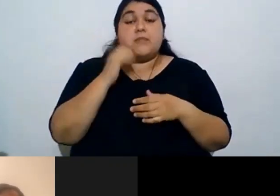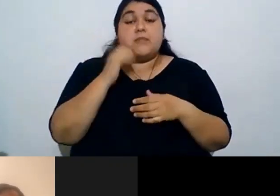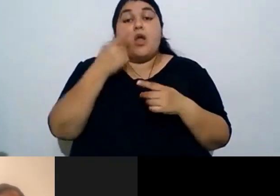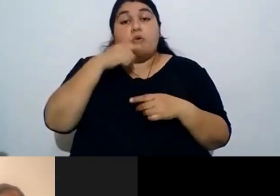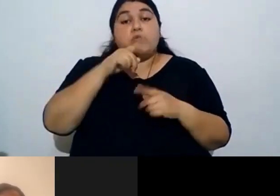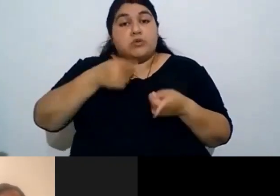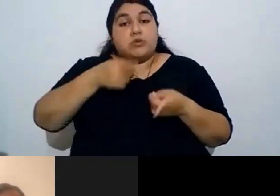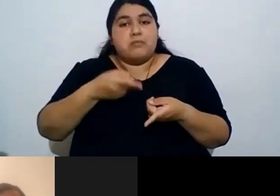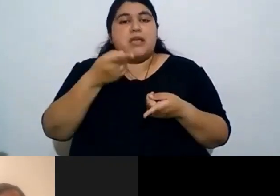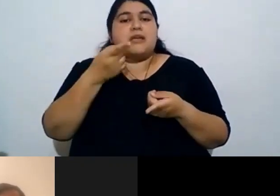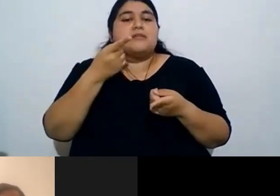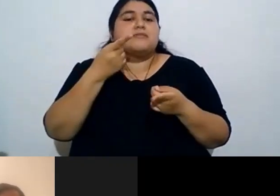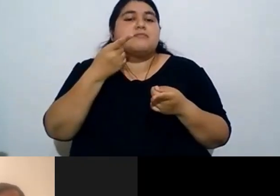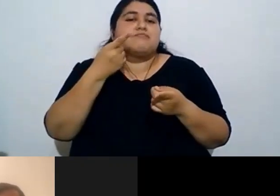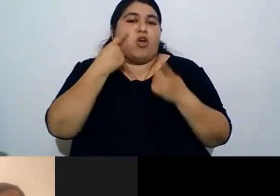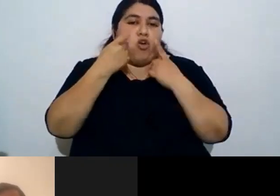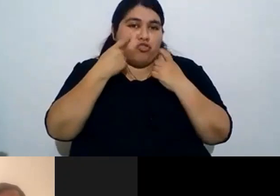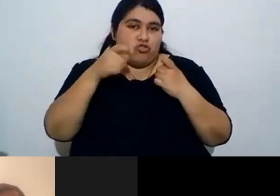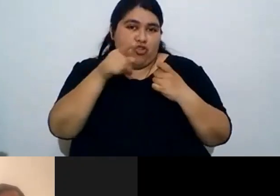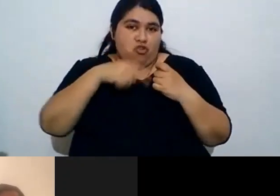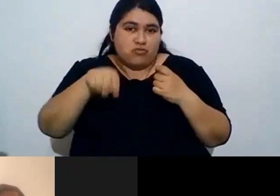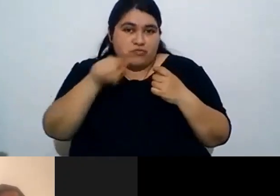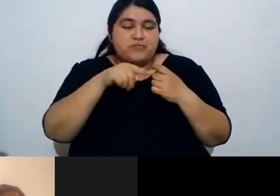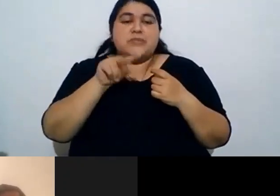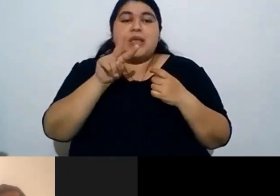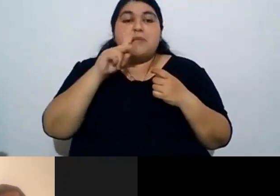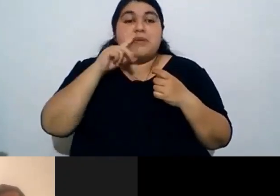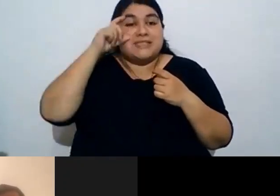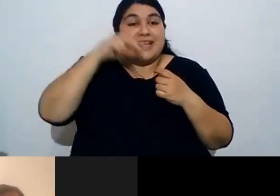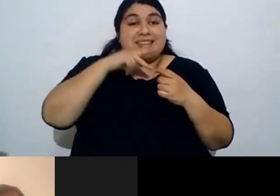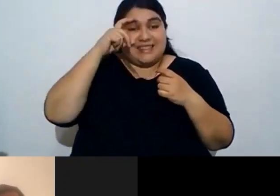control de la subjetividad, según dice Vicente Spitia,